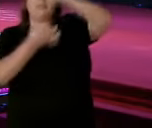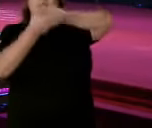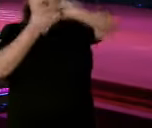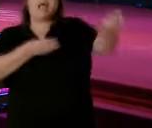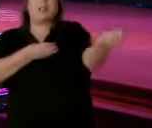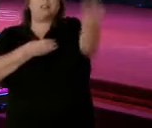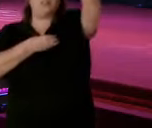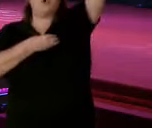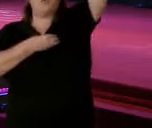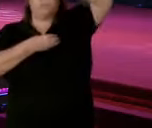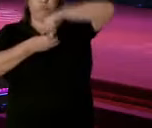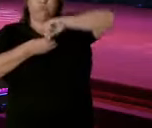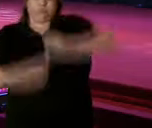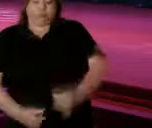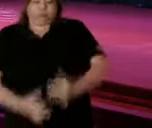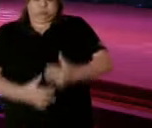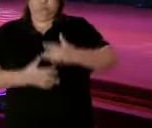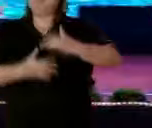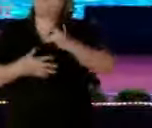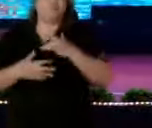Dele gloria a Dios. Aleluya.